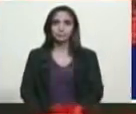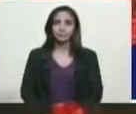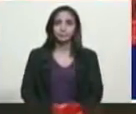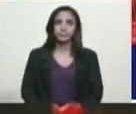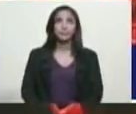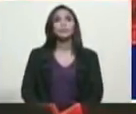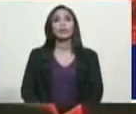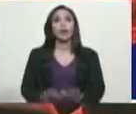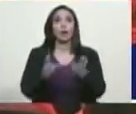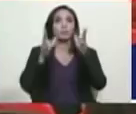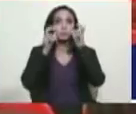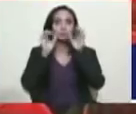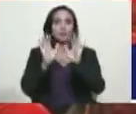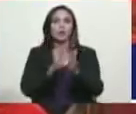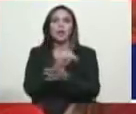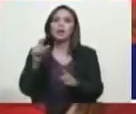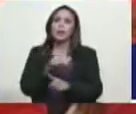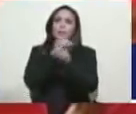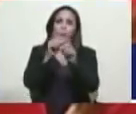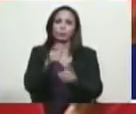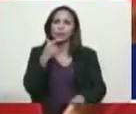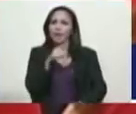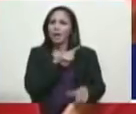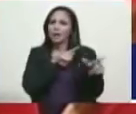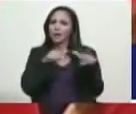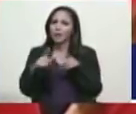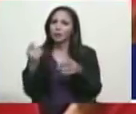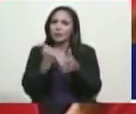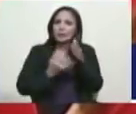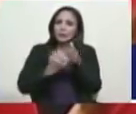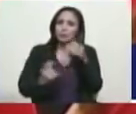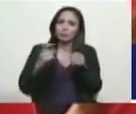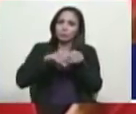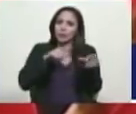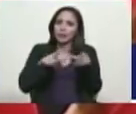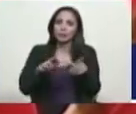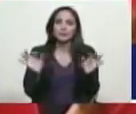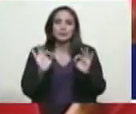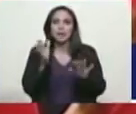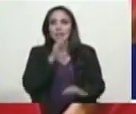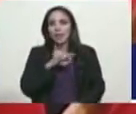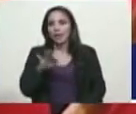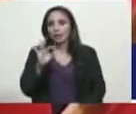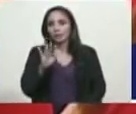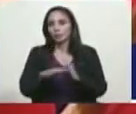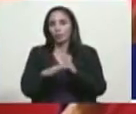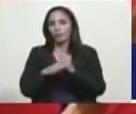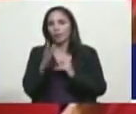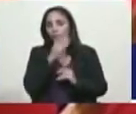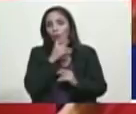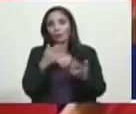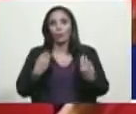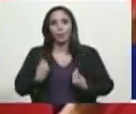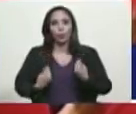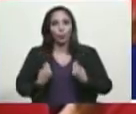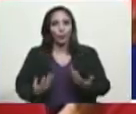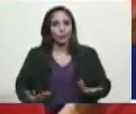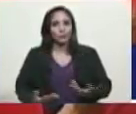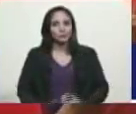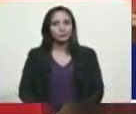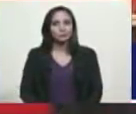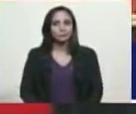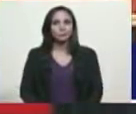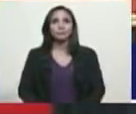compañeros, escúchenme bien, le pregunté, ¿y ya tienes el cupo? No tengo nada todavía. Y es lo que me preocupa a mí. A